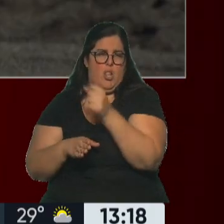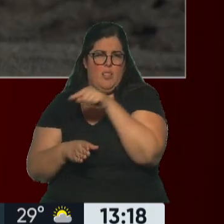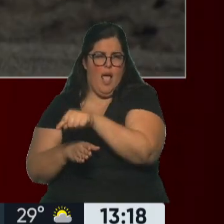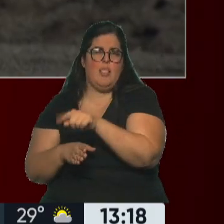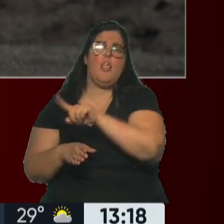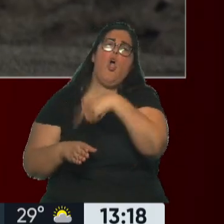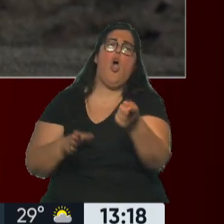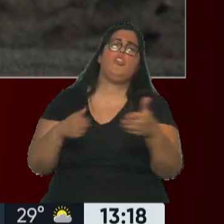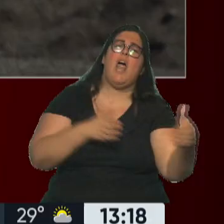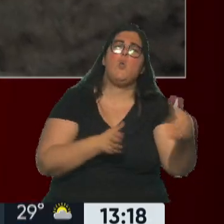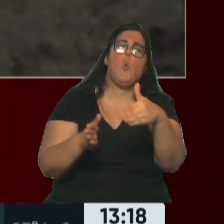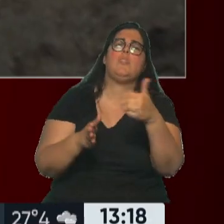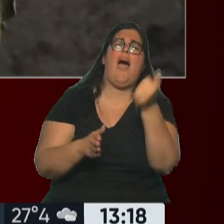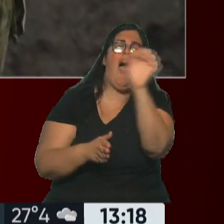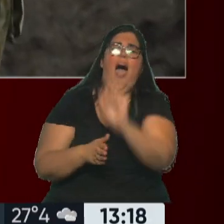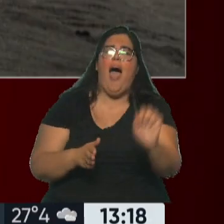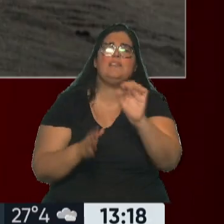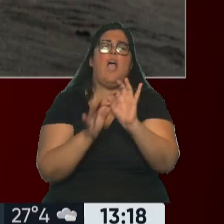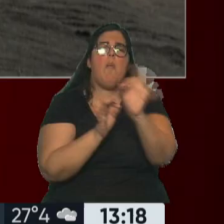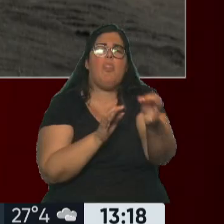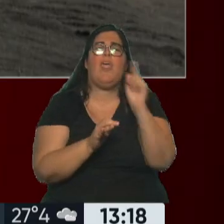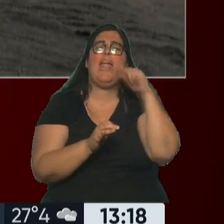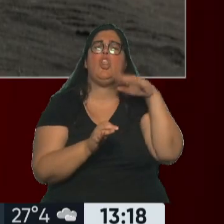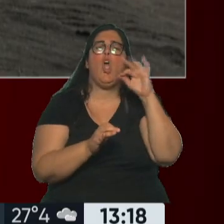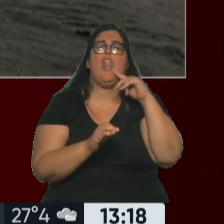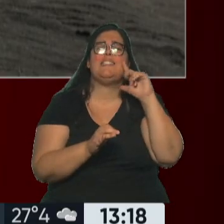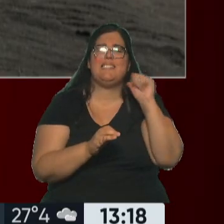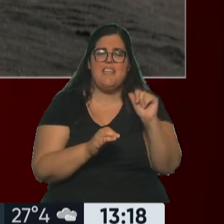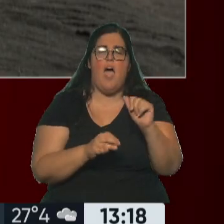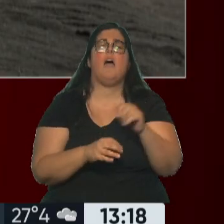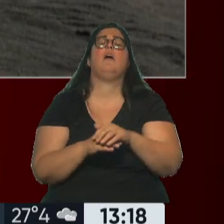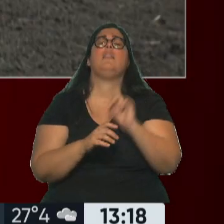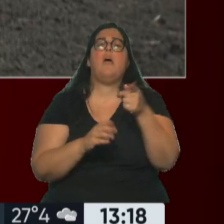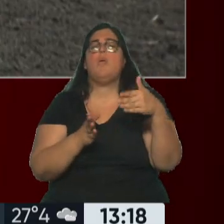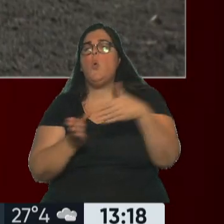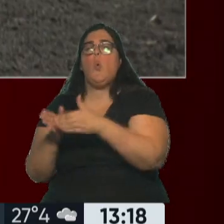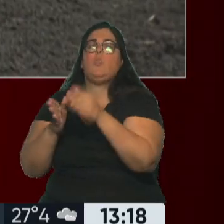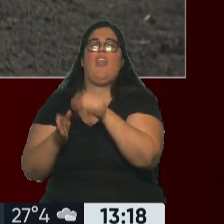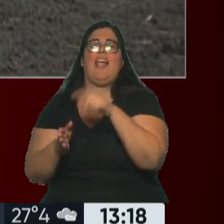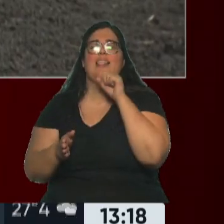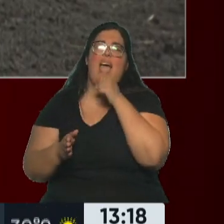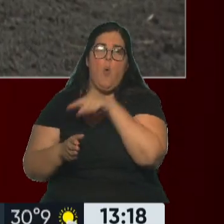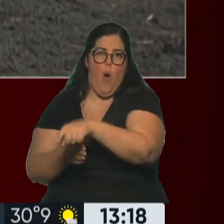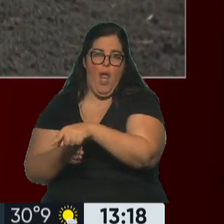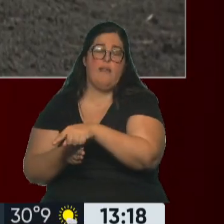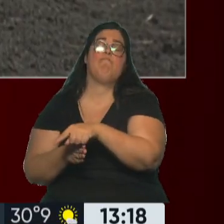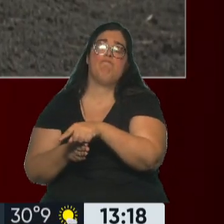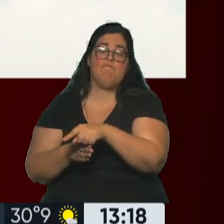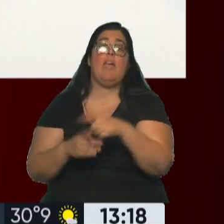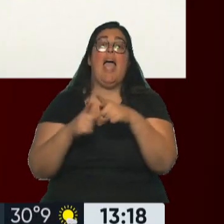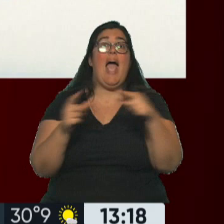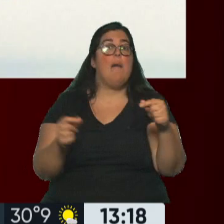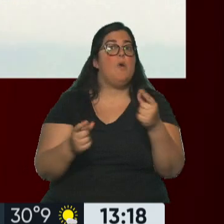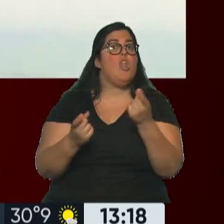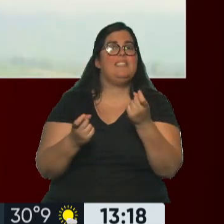que están en Asia, cerca de Indonesia. Y por último, también las rutas de Taiwán. Para eso, Japón necesita tener